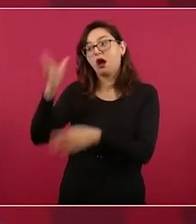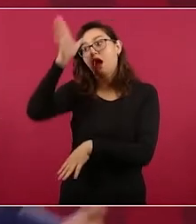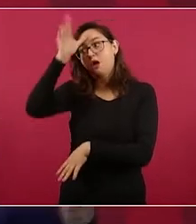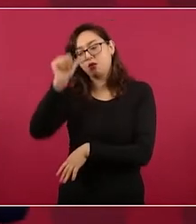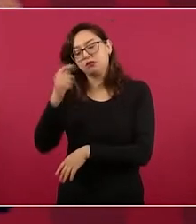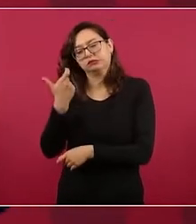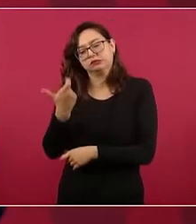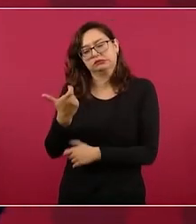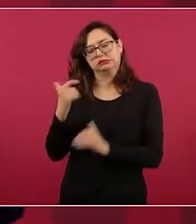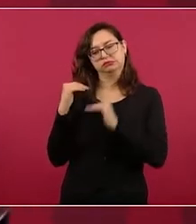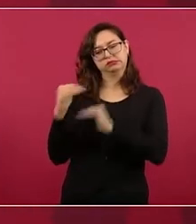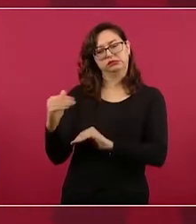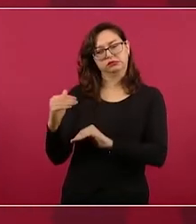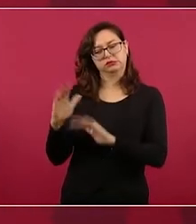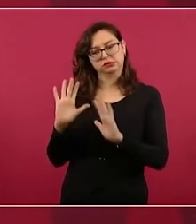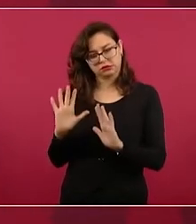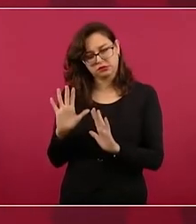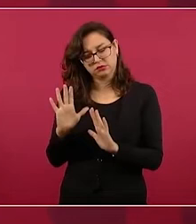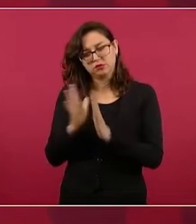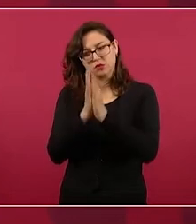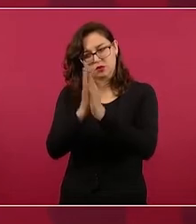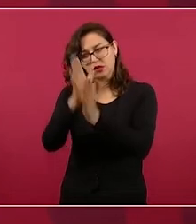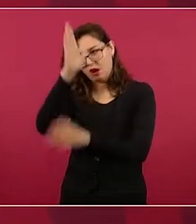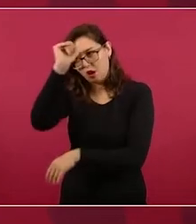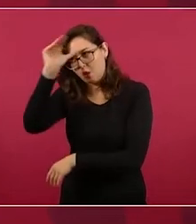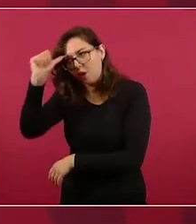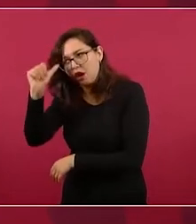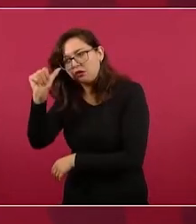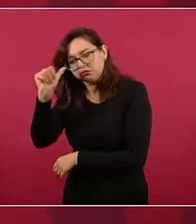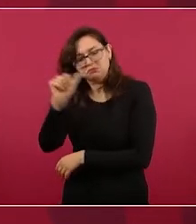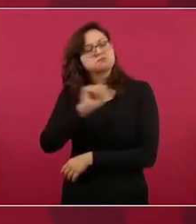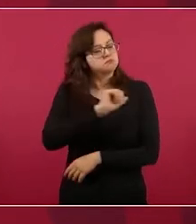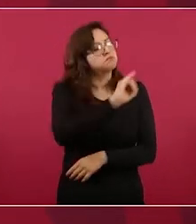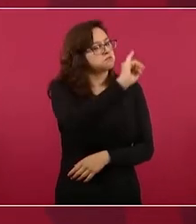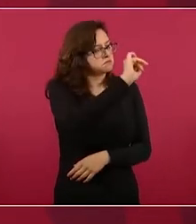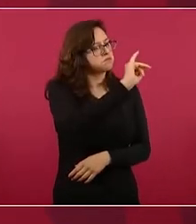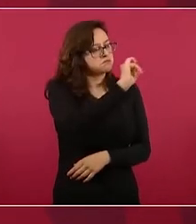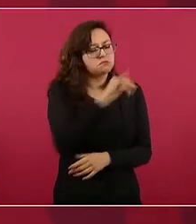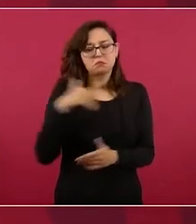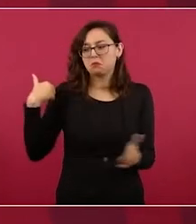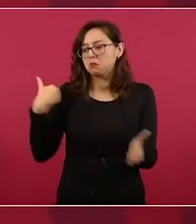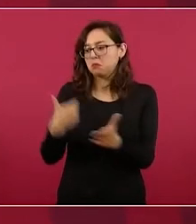el acuerdo que hicimos de mantener los precios